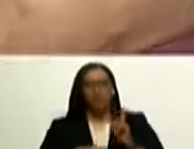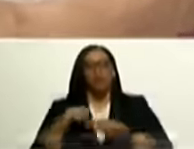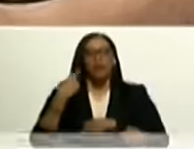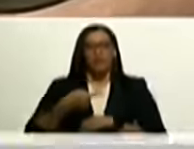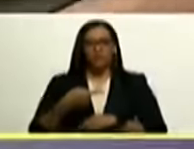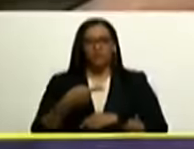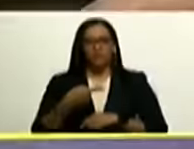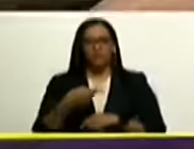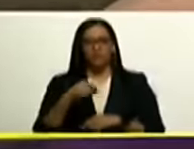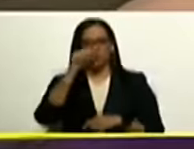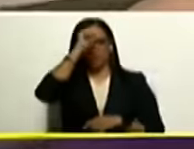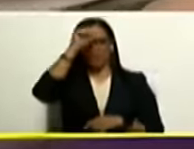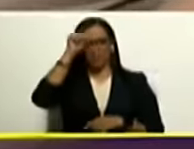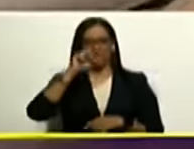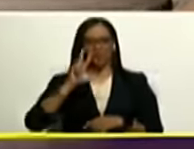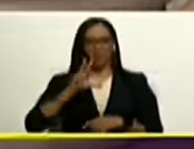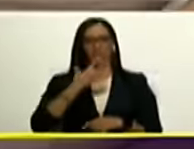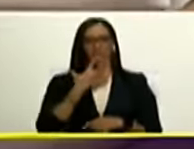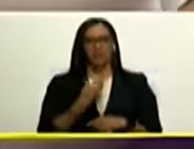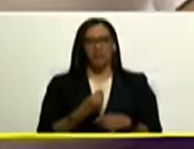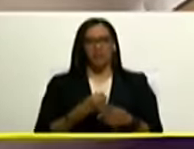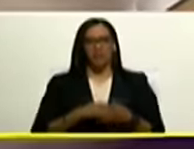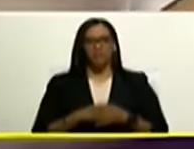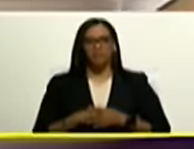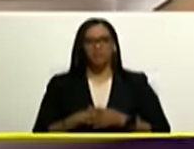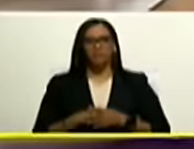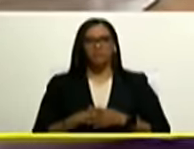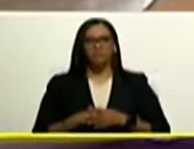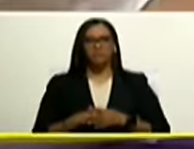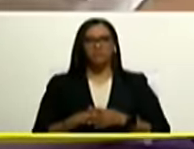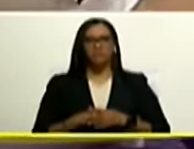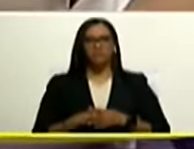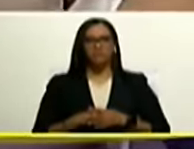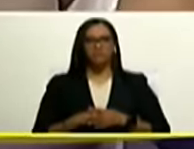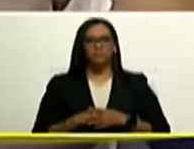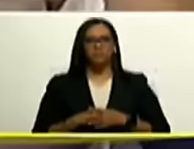próximo domingo 3 de diciembre.